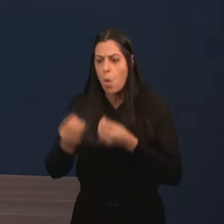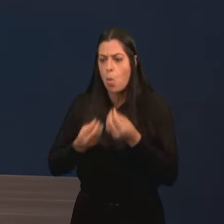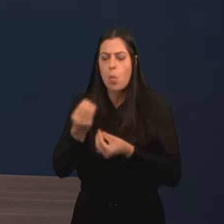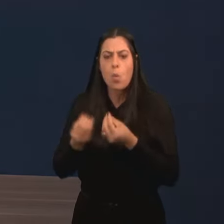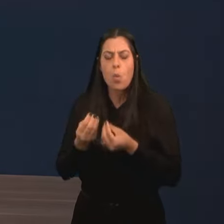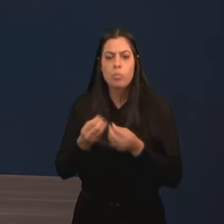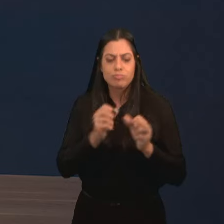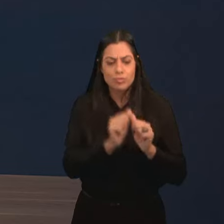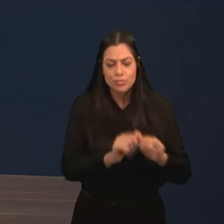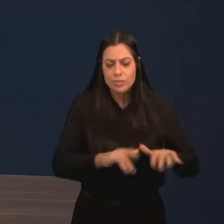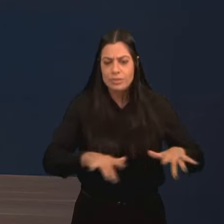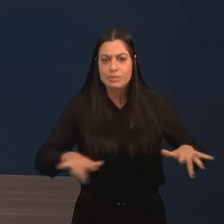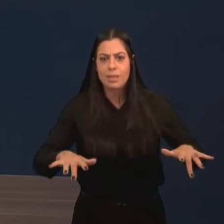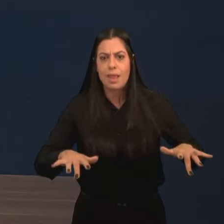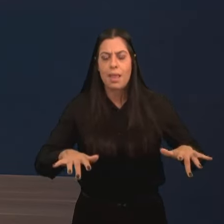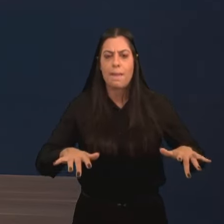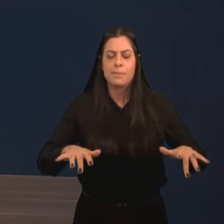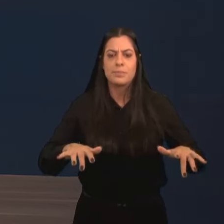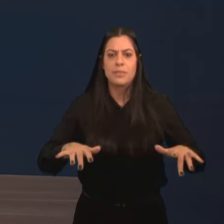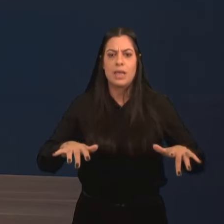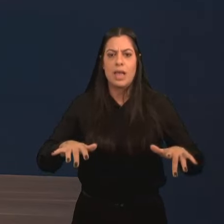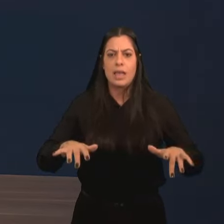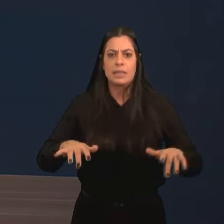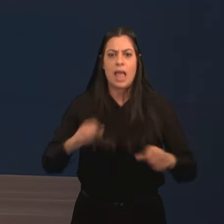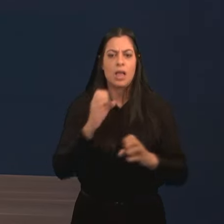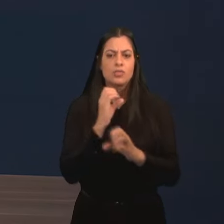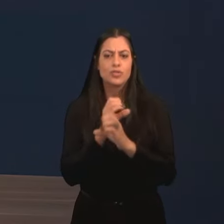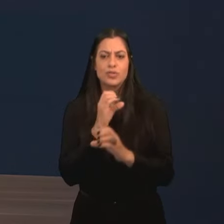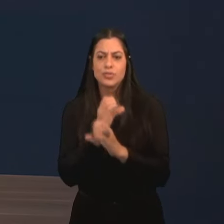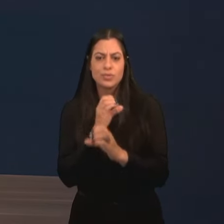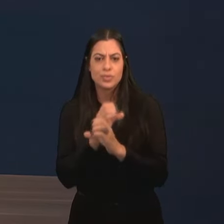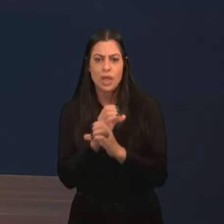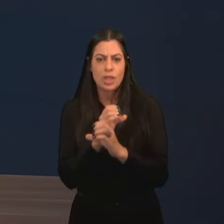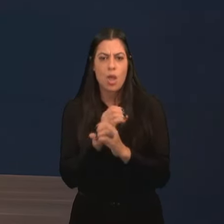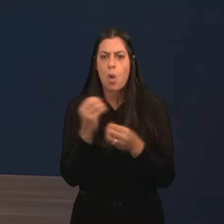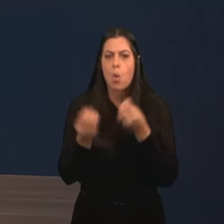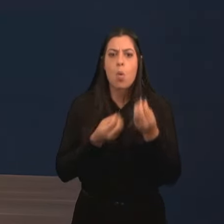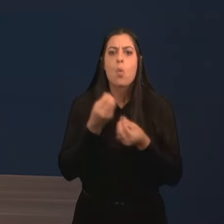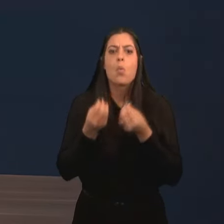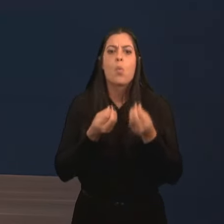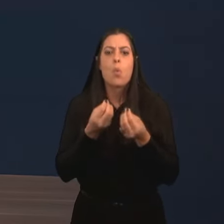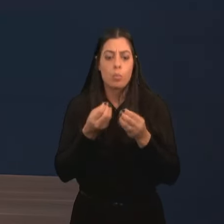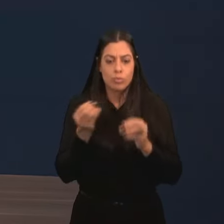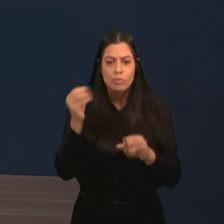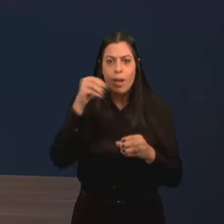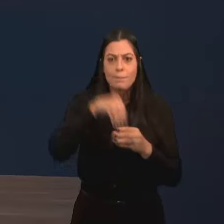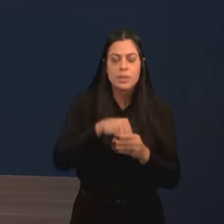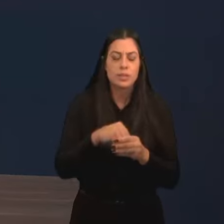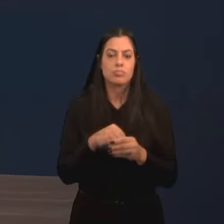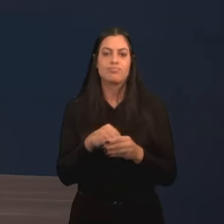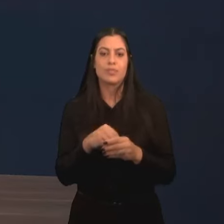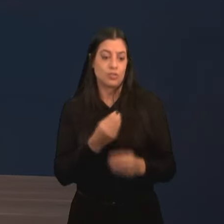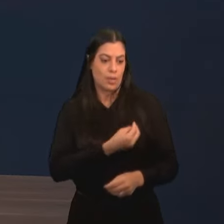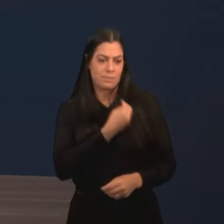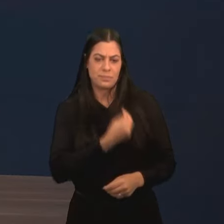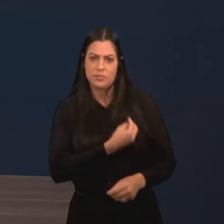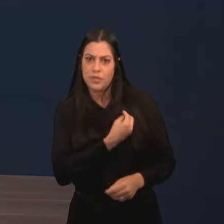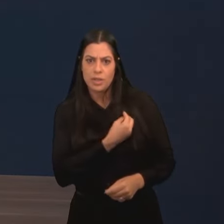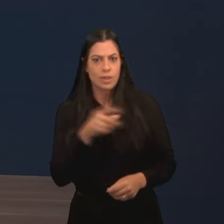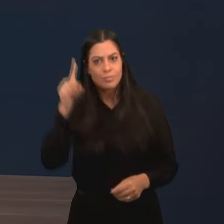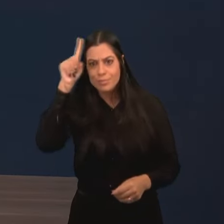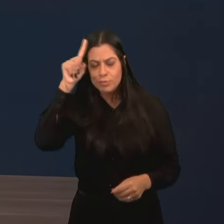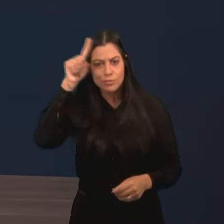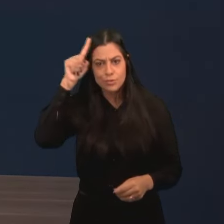que esas construcciones computacionales de la ingeniería, cómo son usados esos sistemas en su vida,